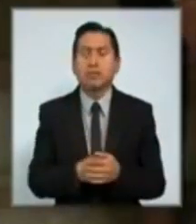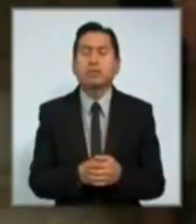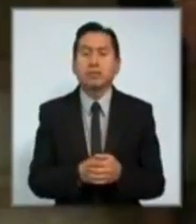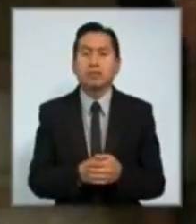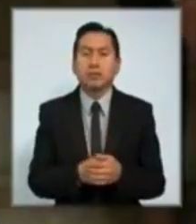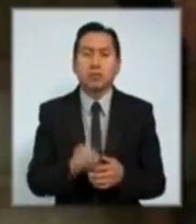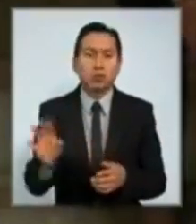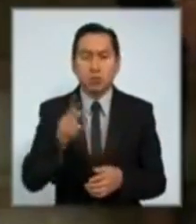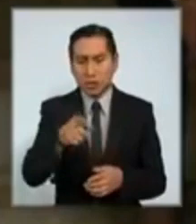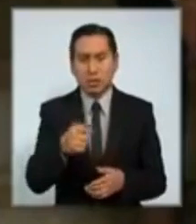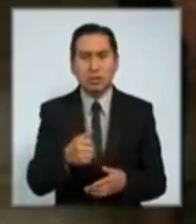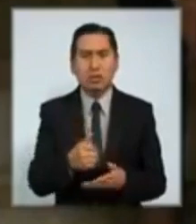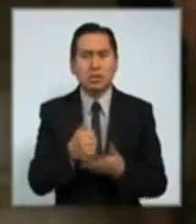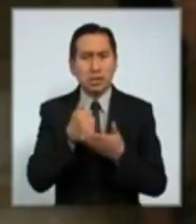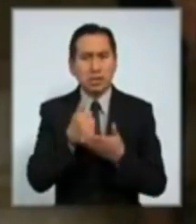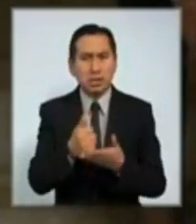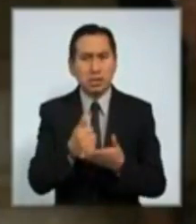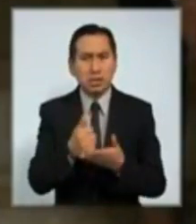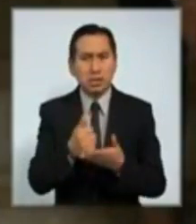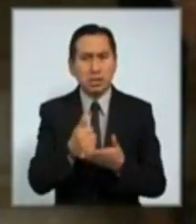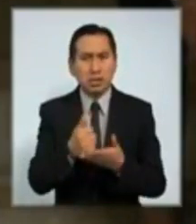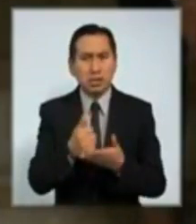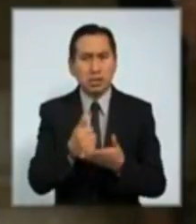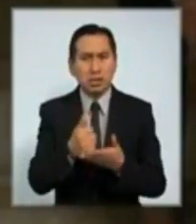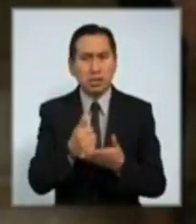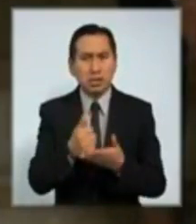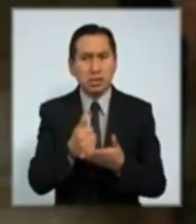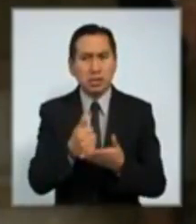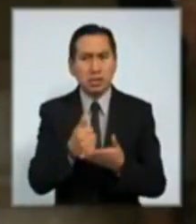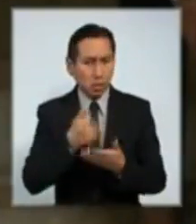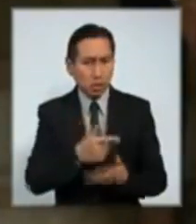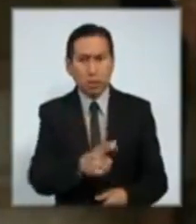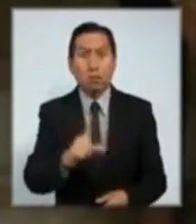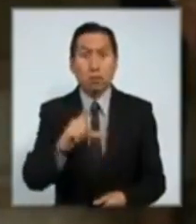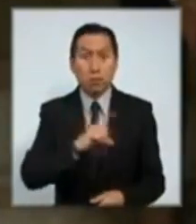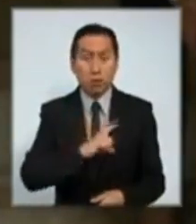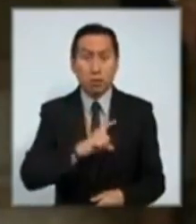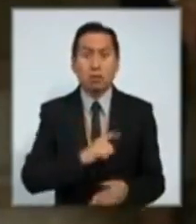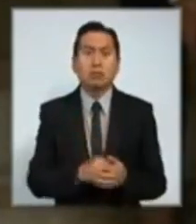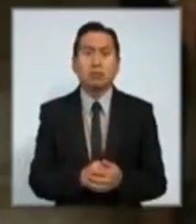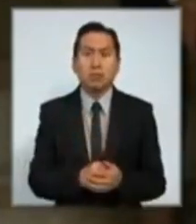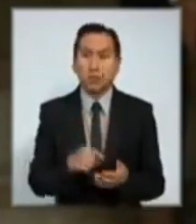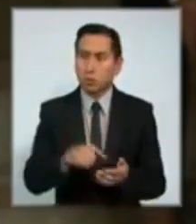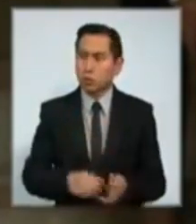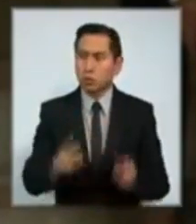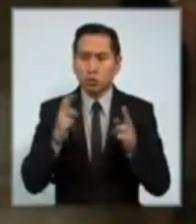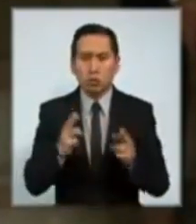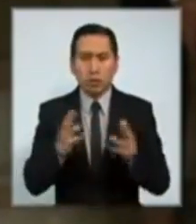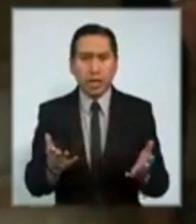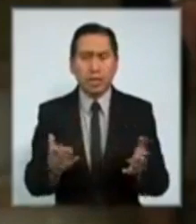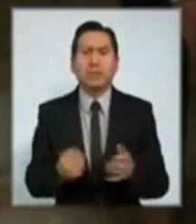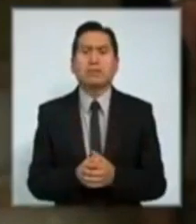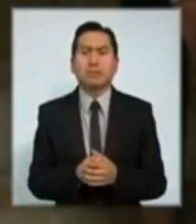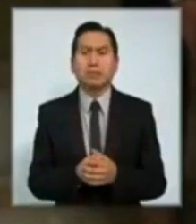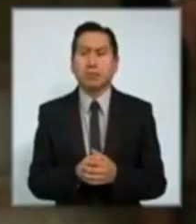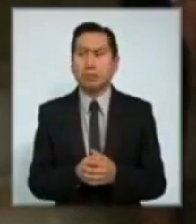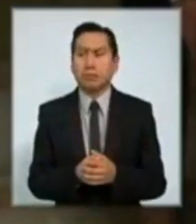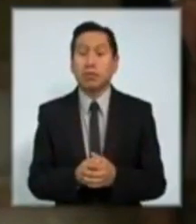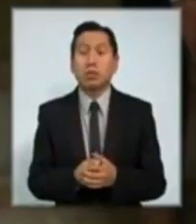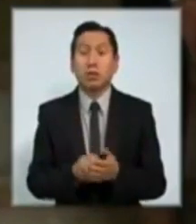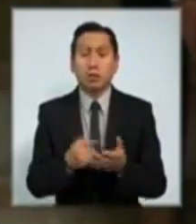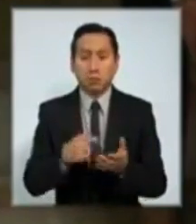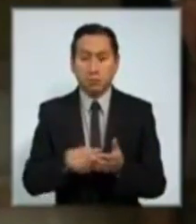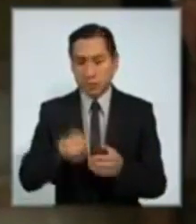deben auxiliar a las Fuerzas Armadas y a la Policía Nacional en esta emergencia con